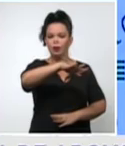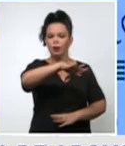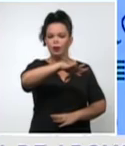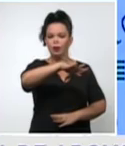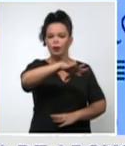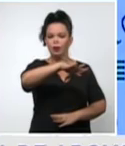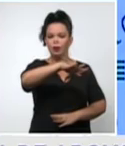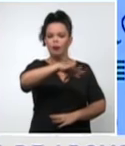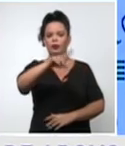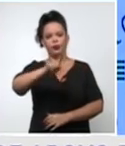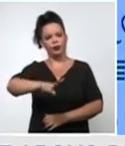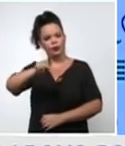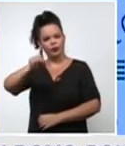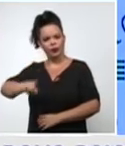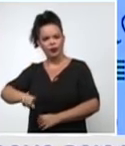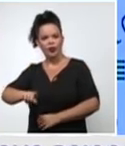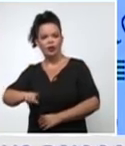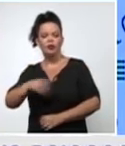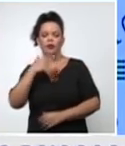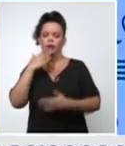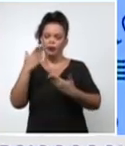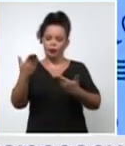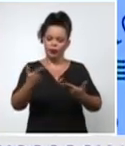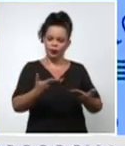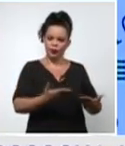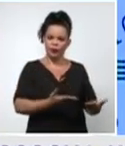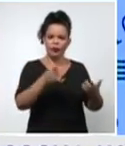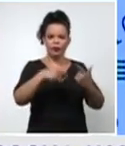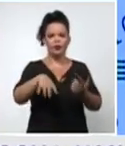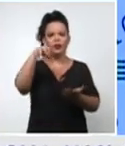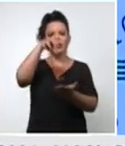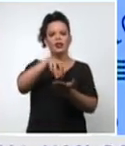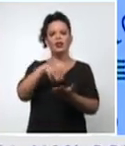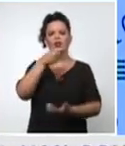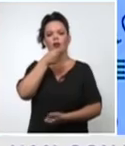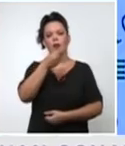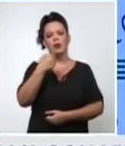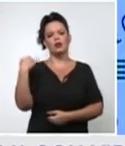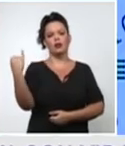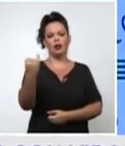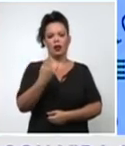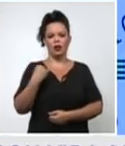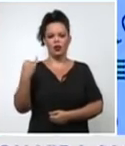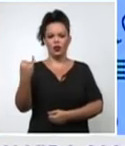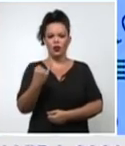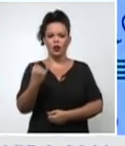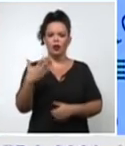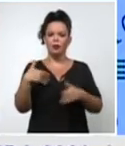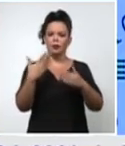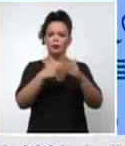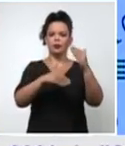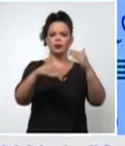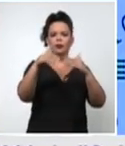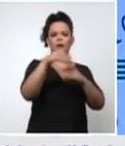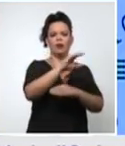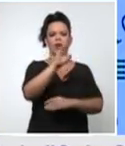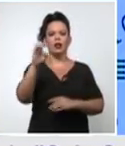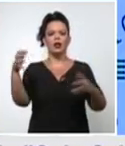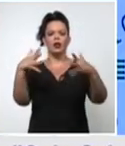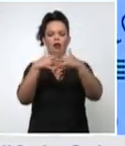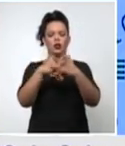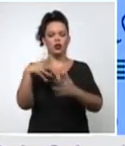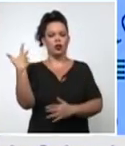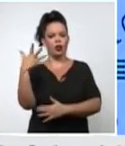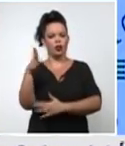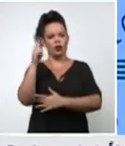Nos acompañan. Sean bienvenidos una vez más a la sede del Centro de Prensa Internacional del Ministerio de Relaciones Exteriores de la República de Cuba.